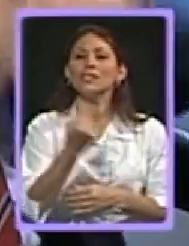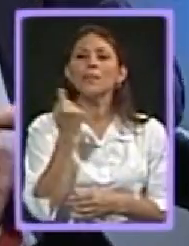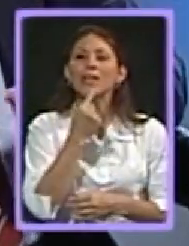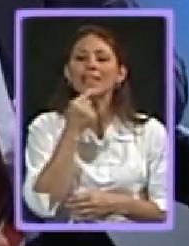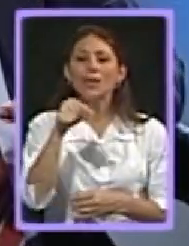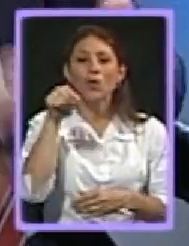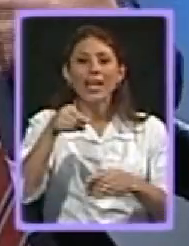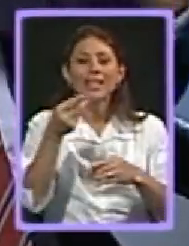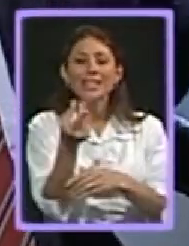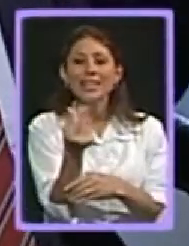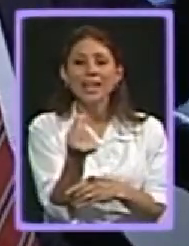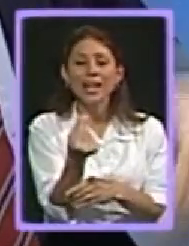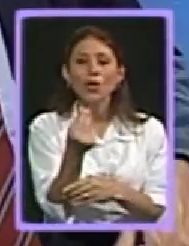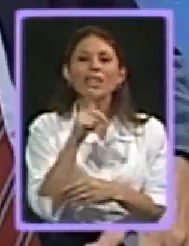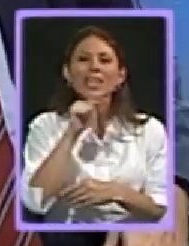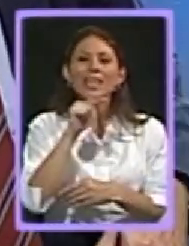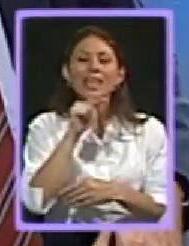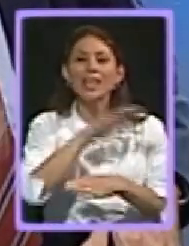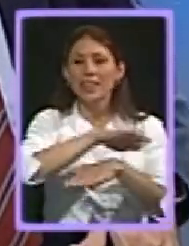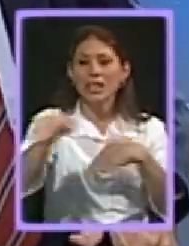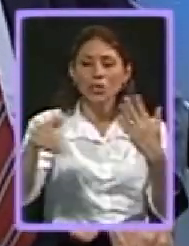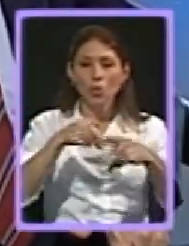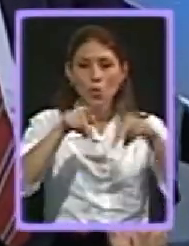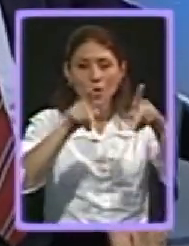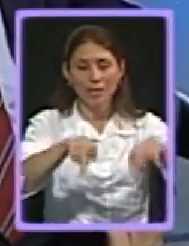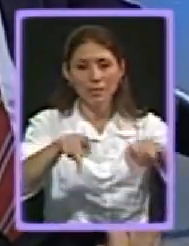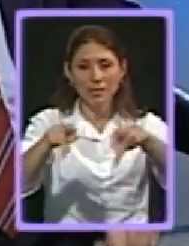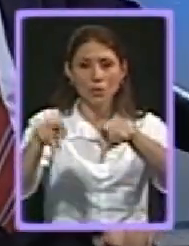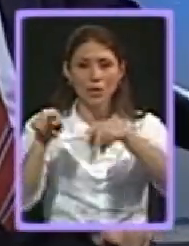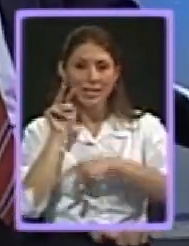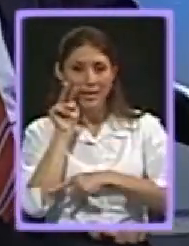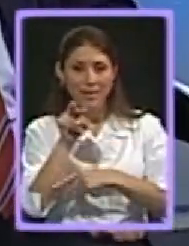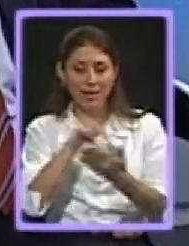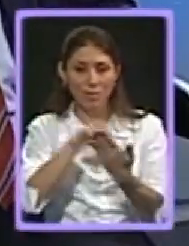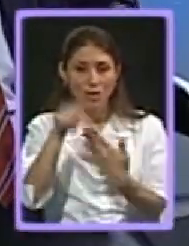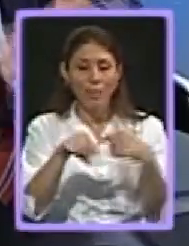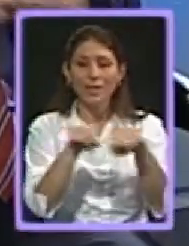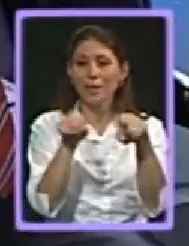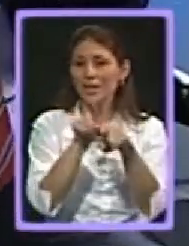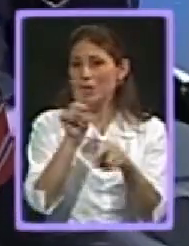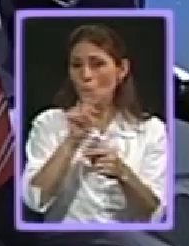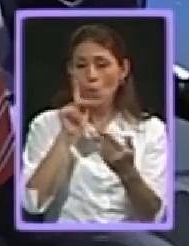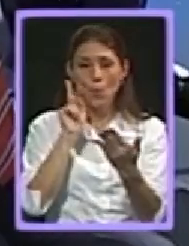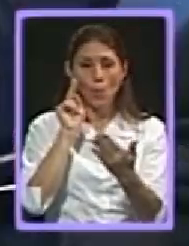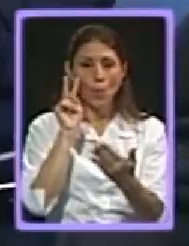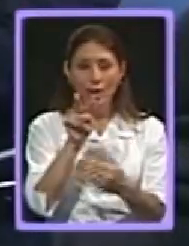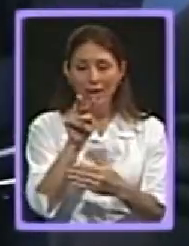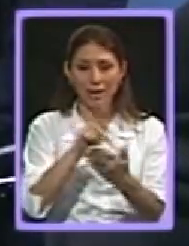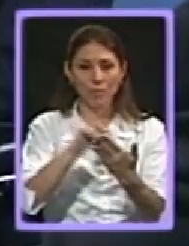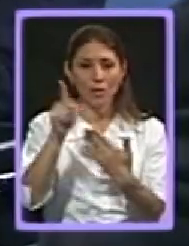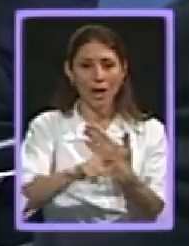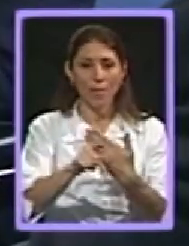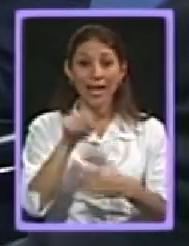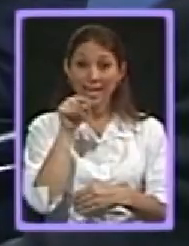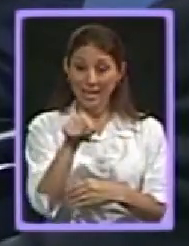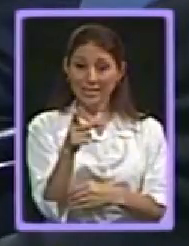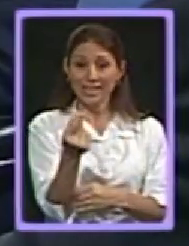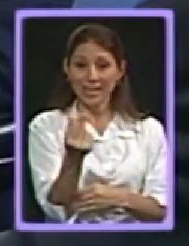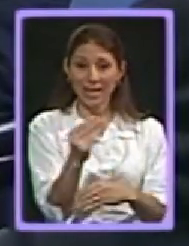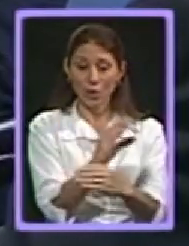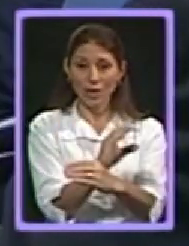de las amigas y amigos más todos los que no nos están viendo. Bueno, ese dinero es el que protegen cuando están cuidando el gasto.